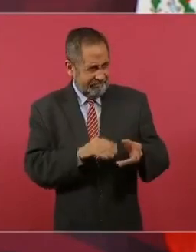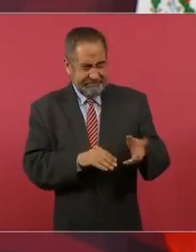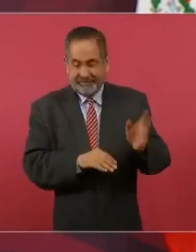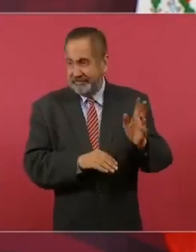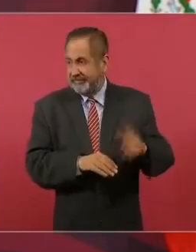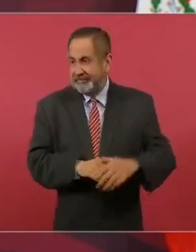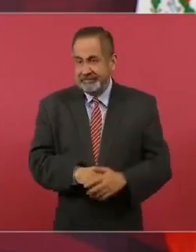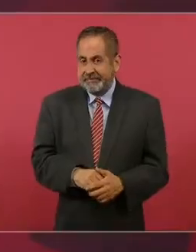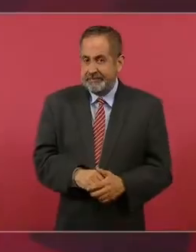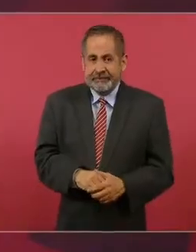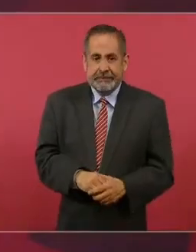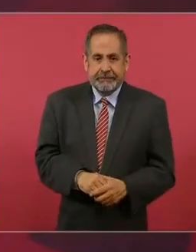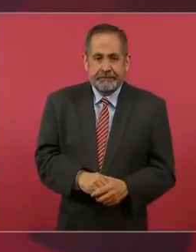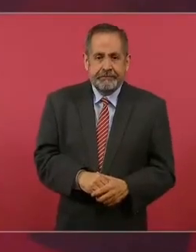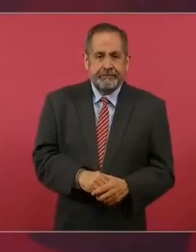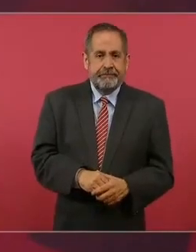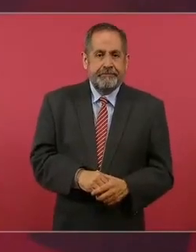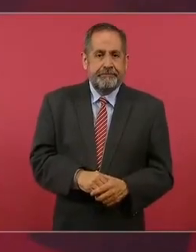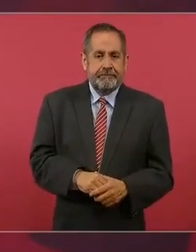Y la